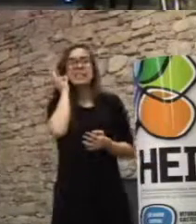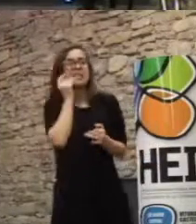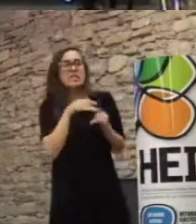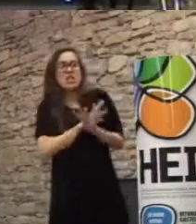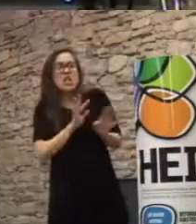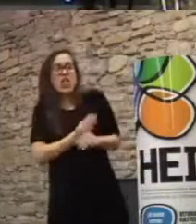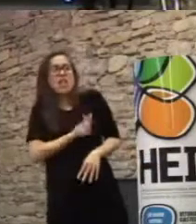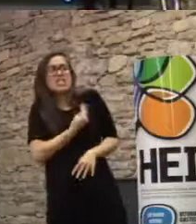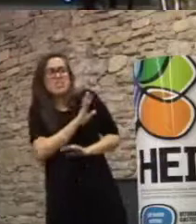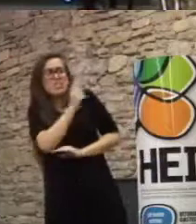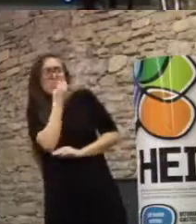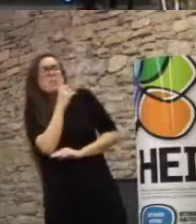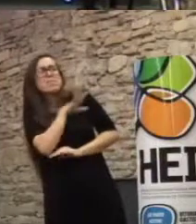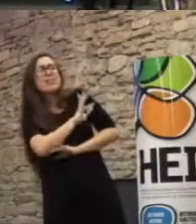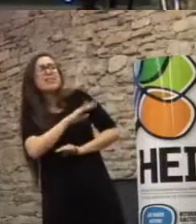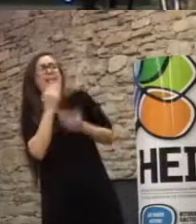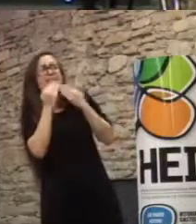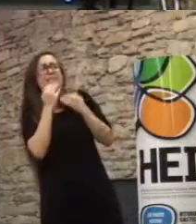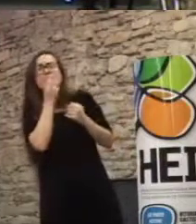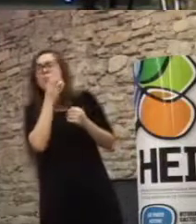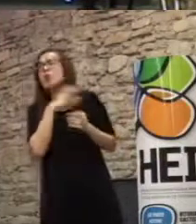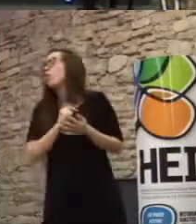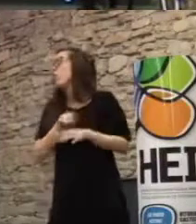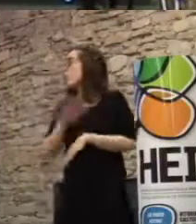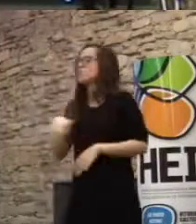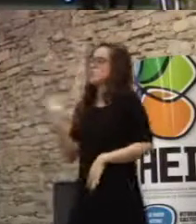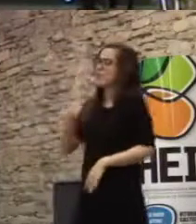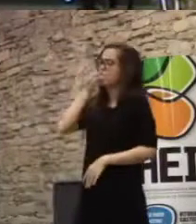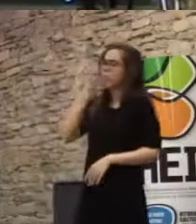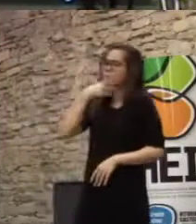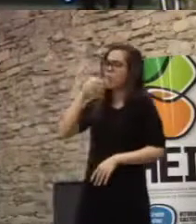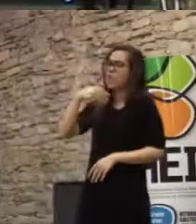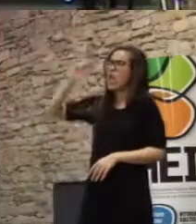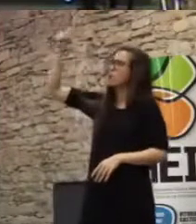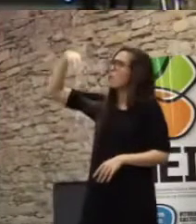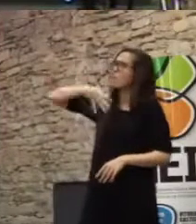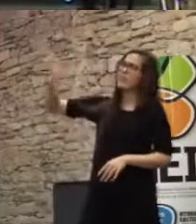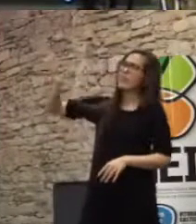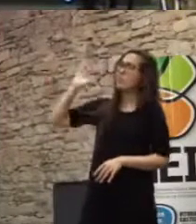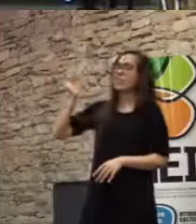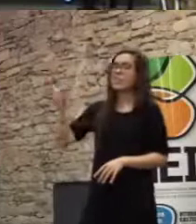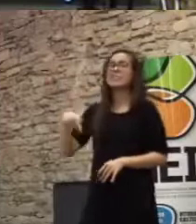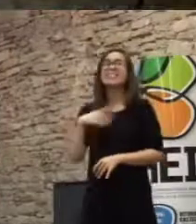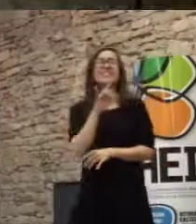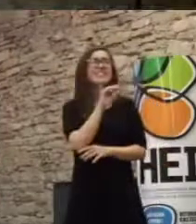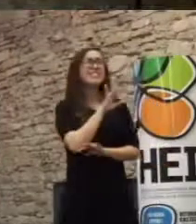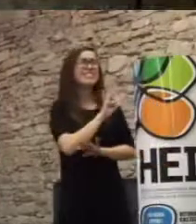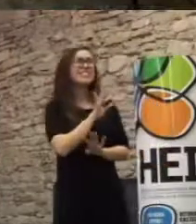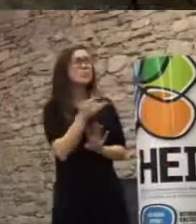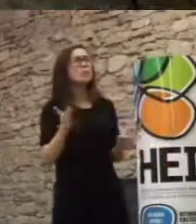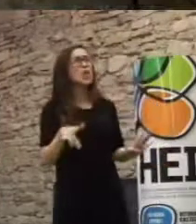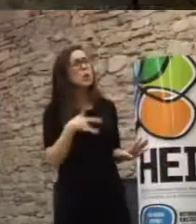bien bien bien estoy estoy bien estoy bien gracia estoy bien sí verdad vaya día más bonito que tenemos de cómo brilla el sol ley del vendedor y hay de cypress un día un poco